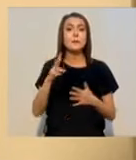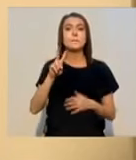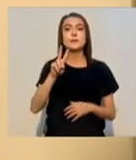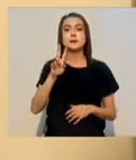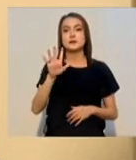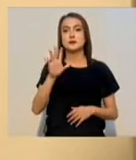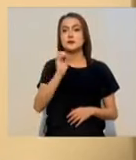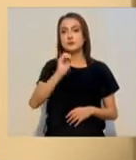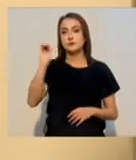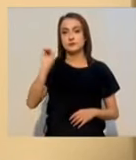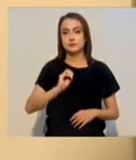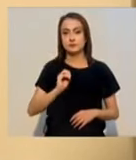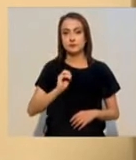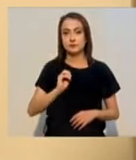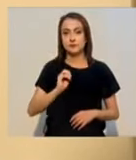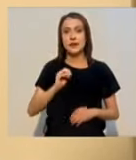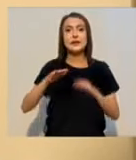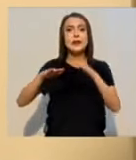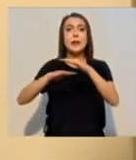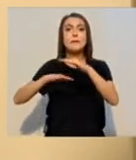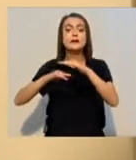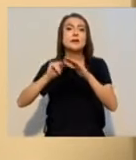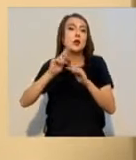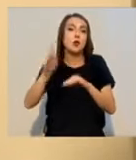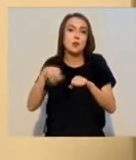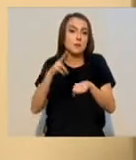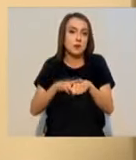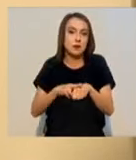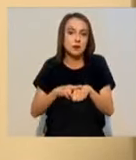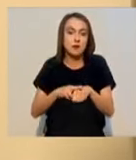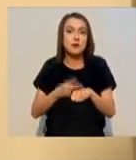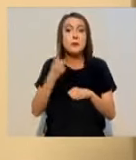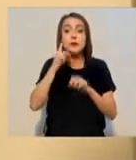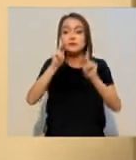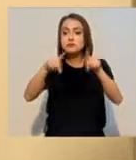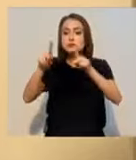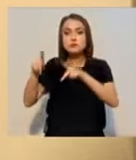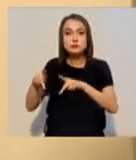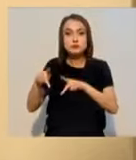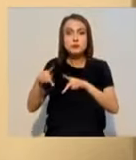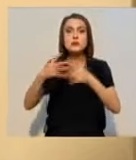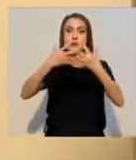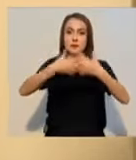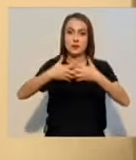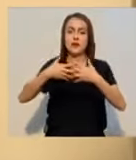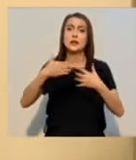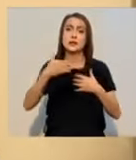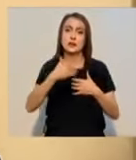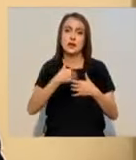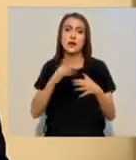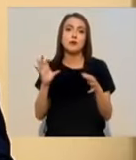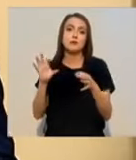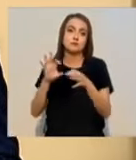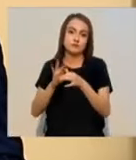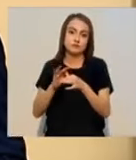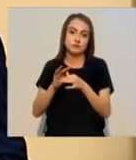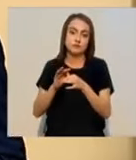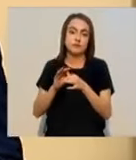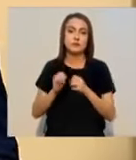un 25% de la base normal para las personas y las empresas que tienen una relación